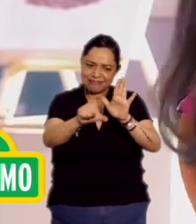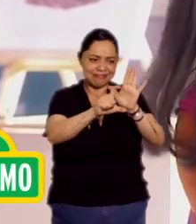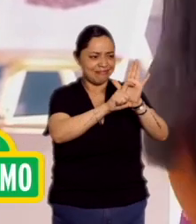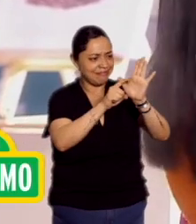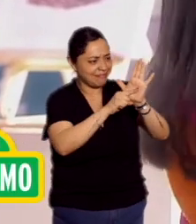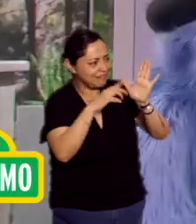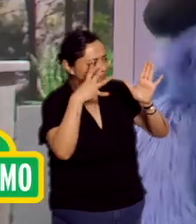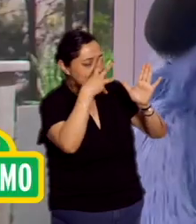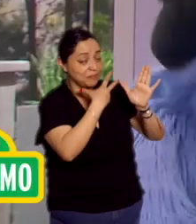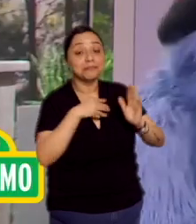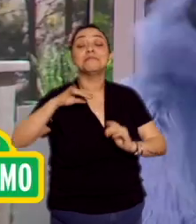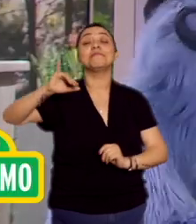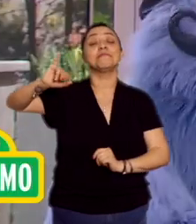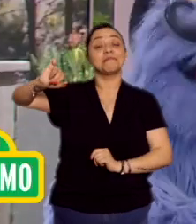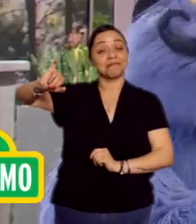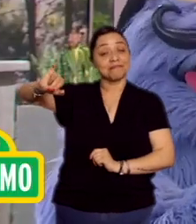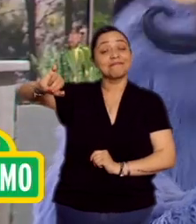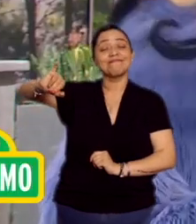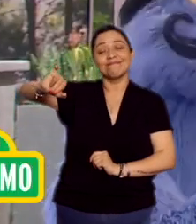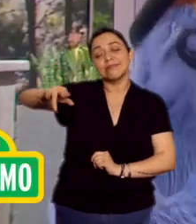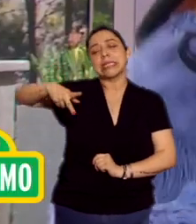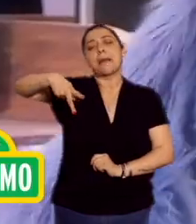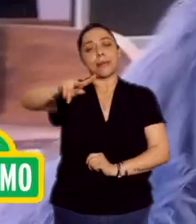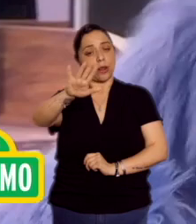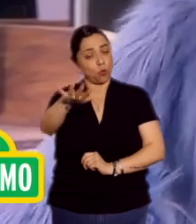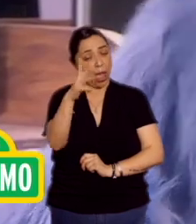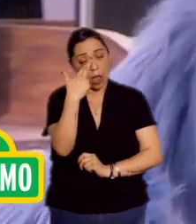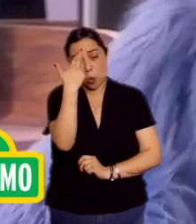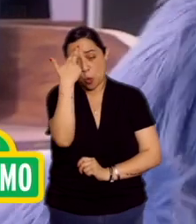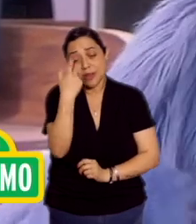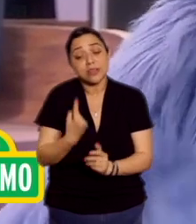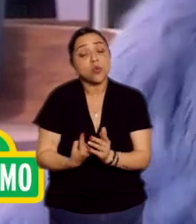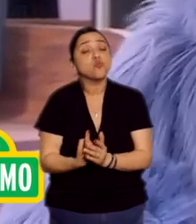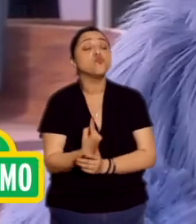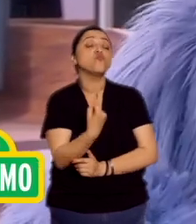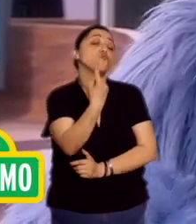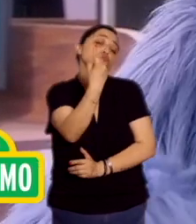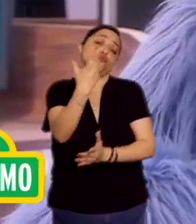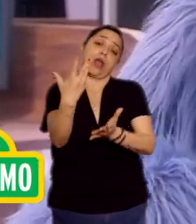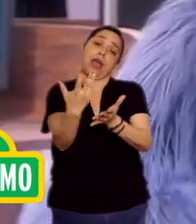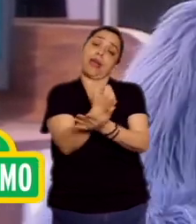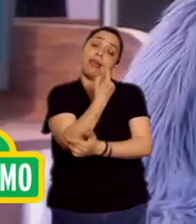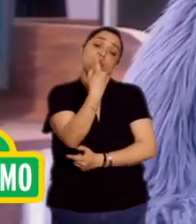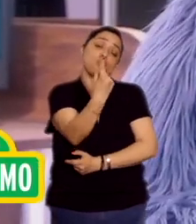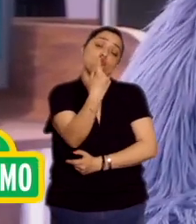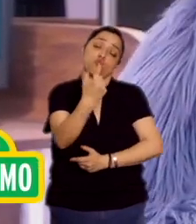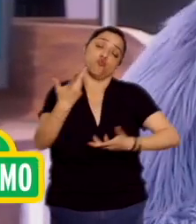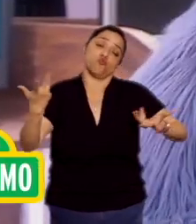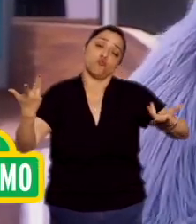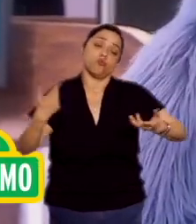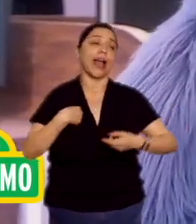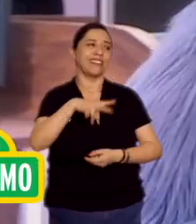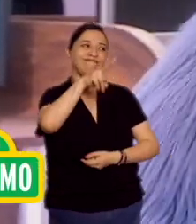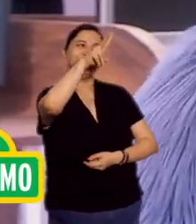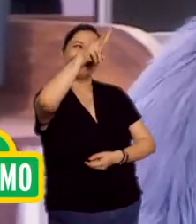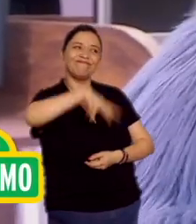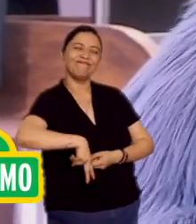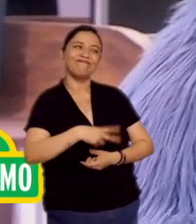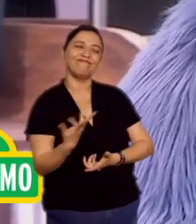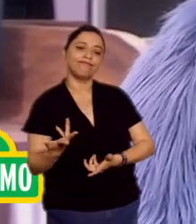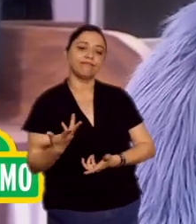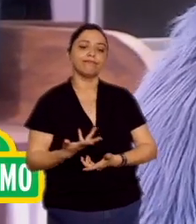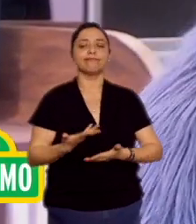sí. Sí, sí, sí, sí, sí, sí, sí. Pero acuérdense que solamente puede haber un ganador. Es verdad. Así que,